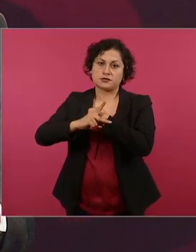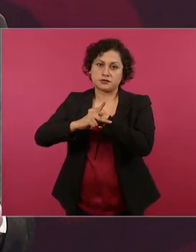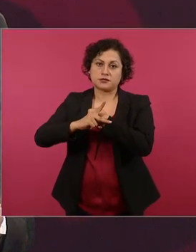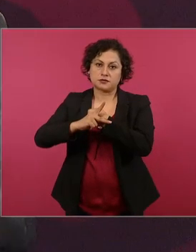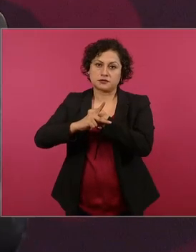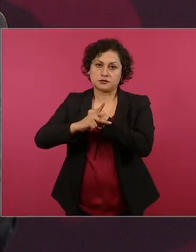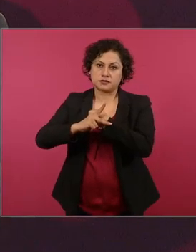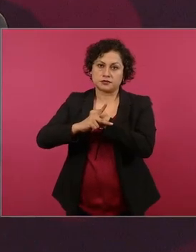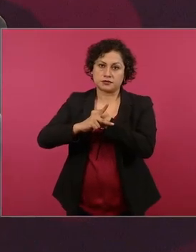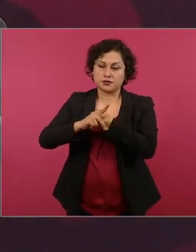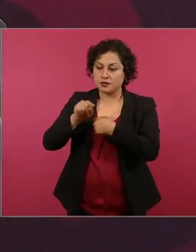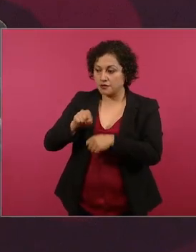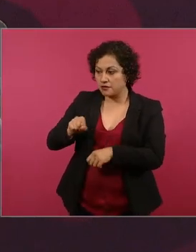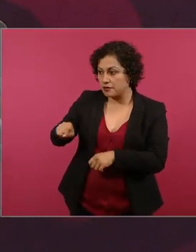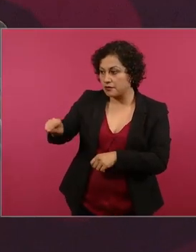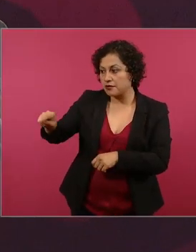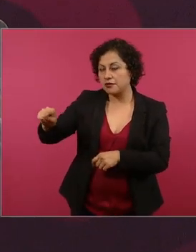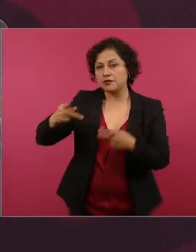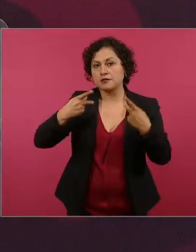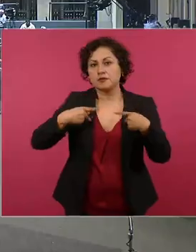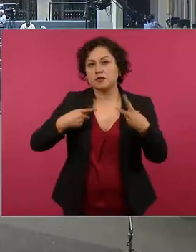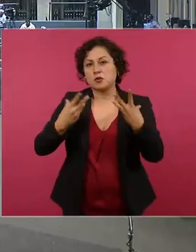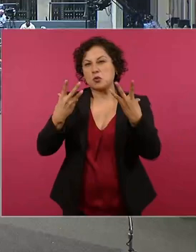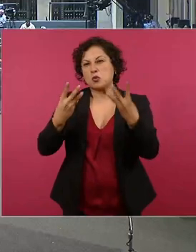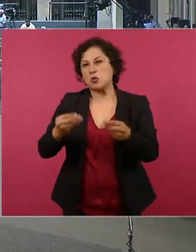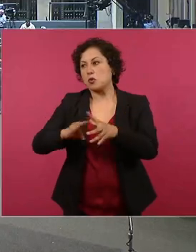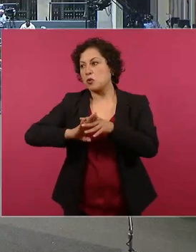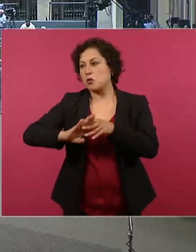en donde hay más migración.